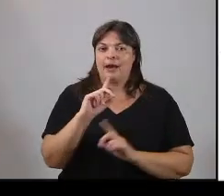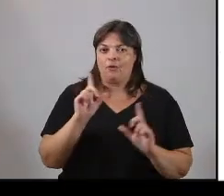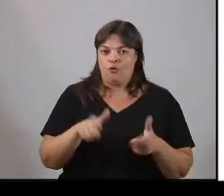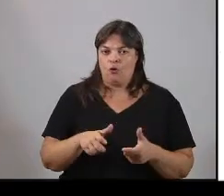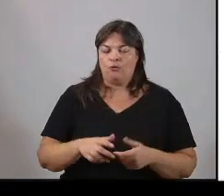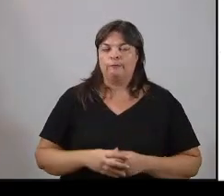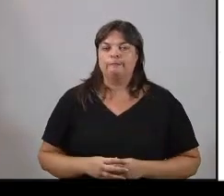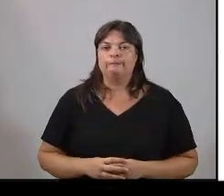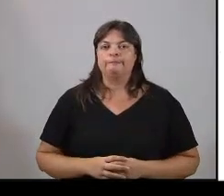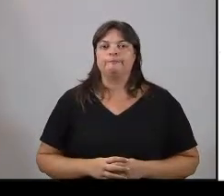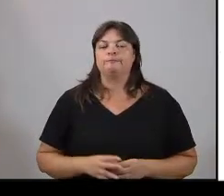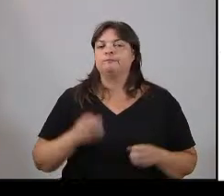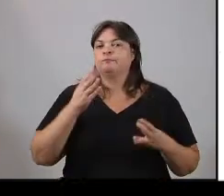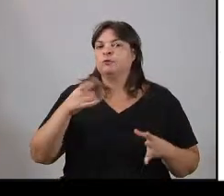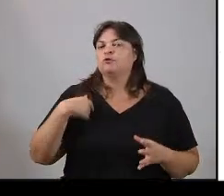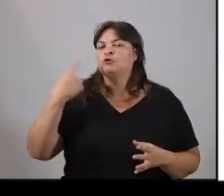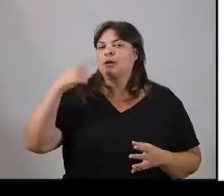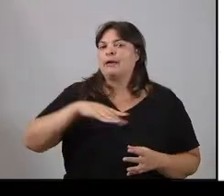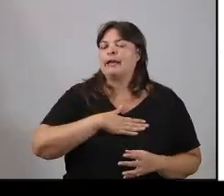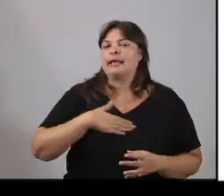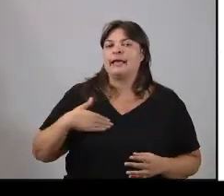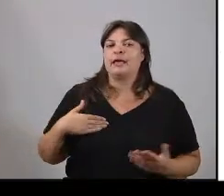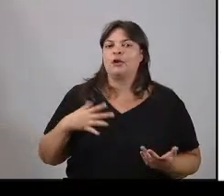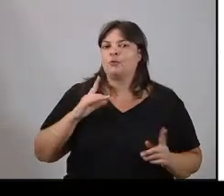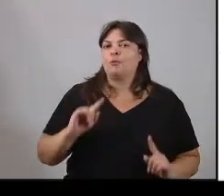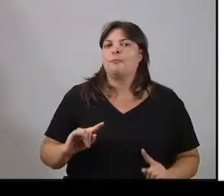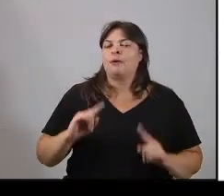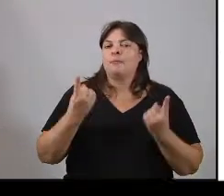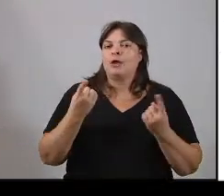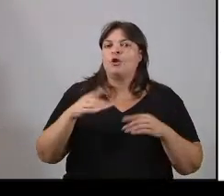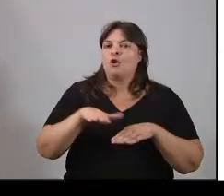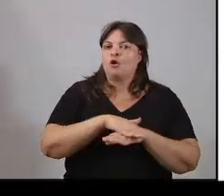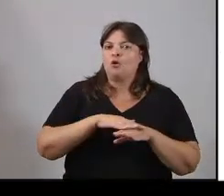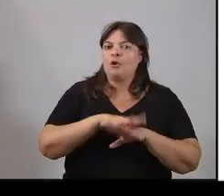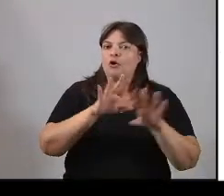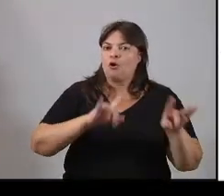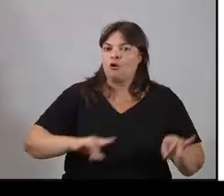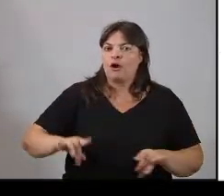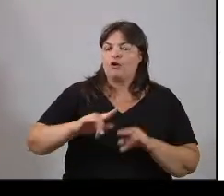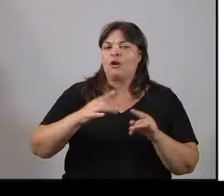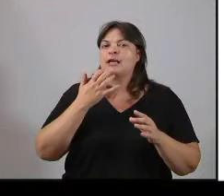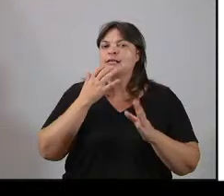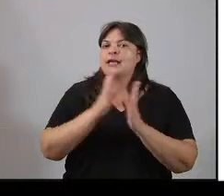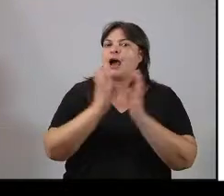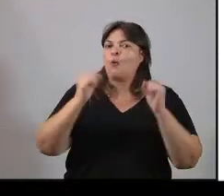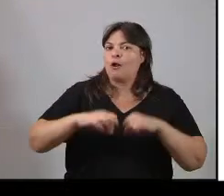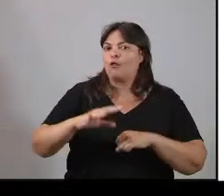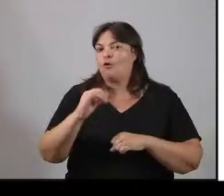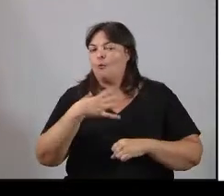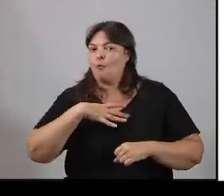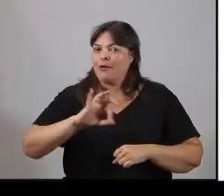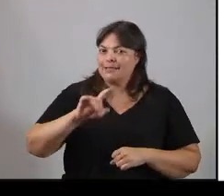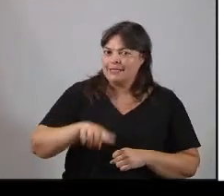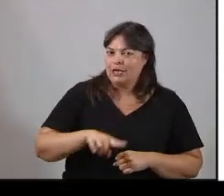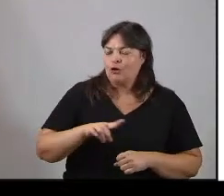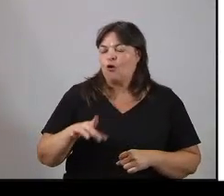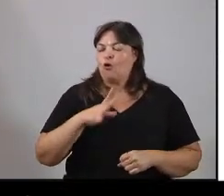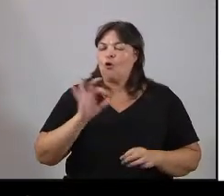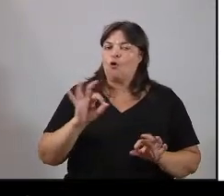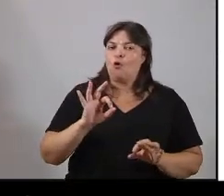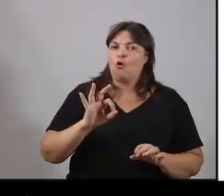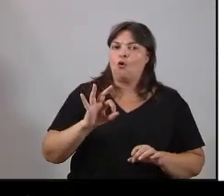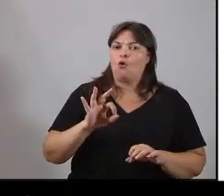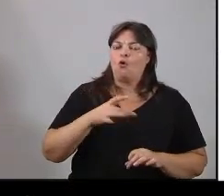Sí. Bueno, yo quería saber un poco, en primer lugar, la disposición del Gobierno regional a llegar a un acuerdo, si eso significa que está dispuesto a ceder